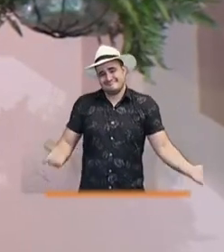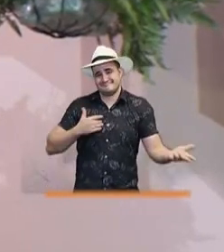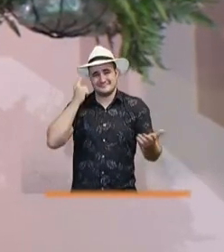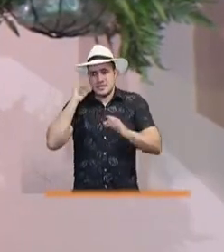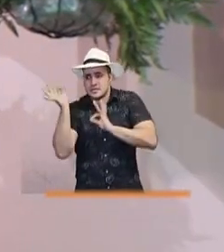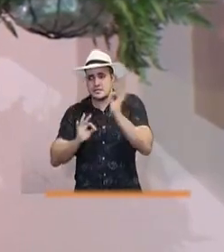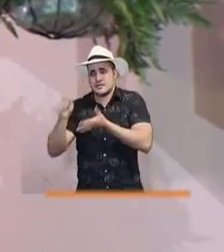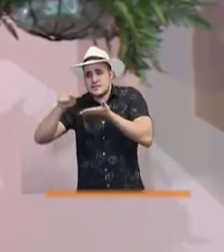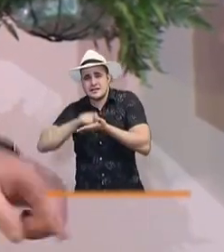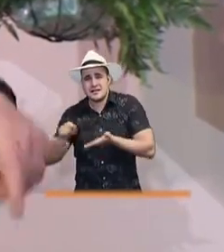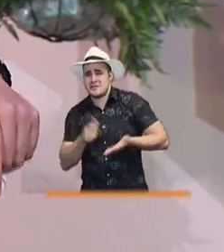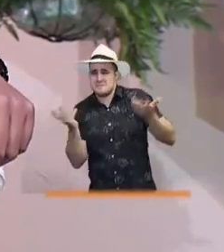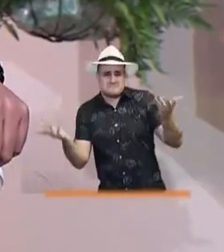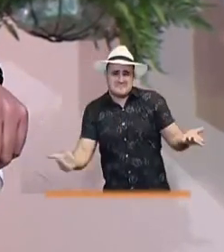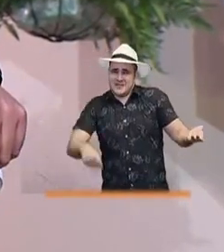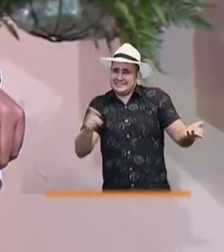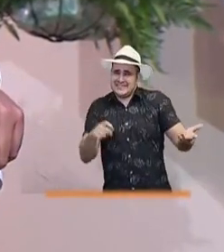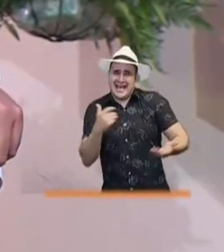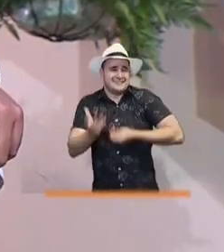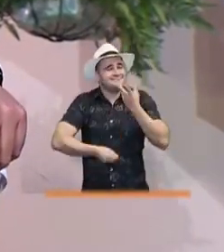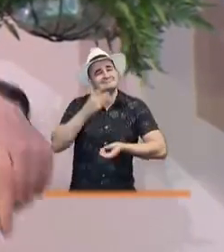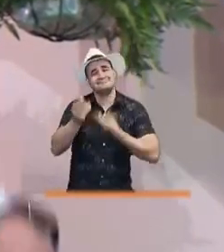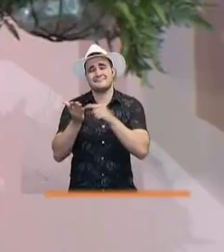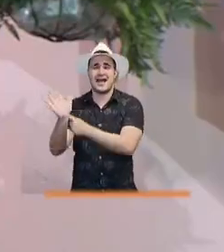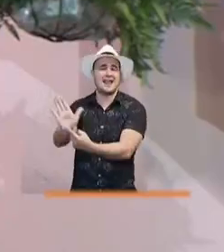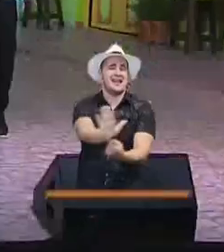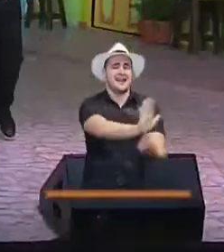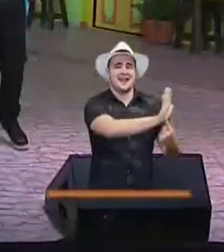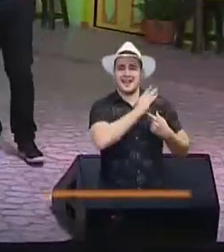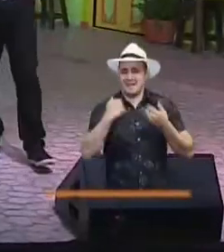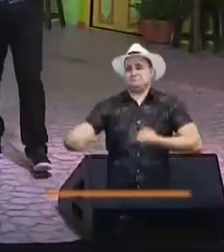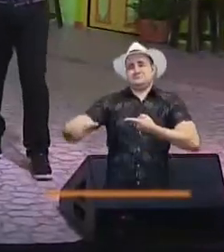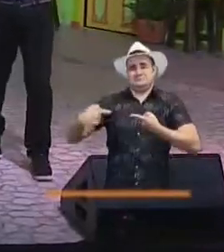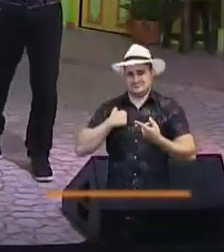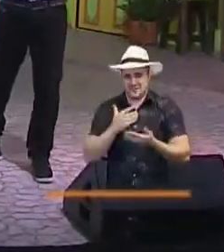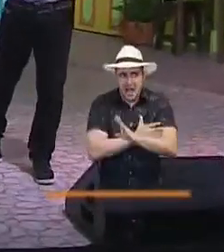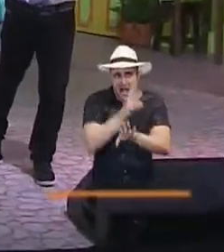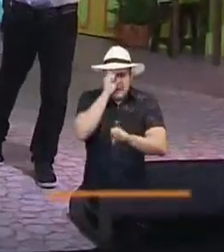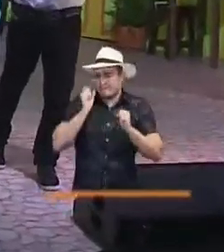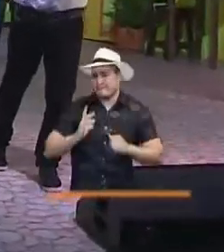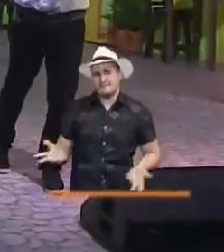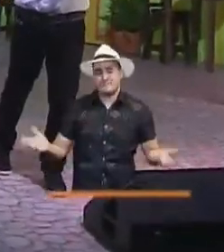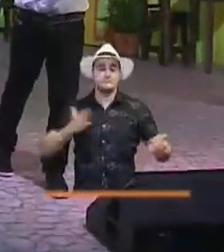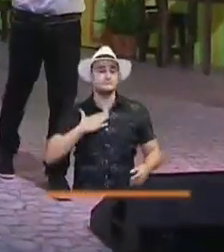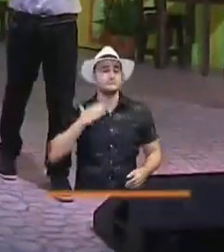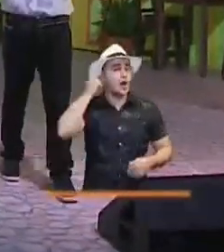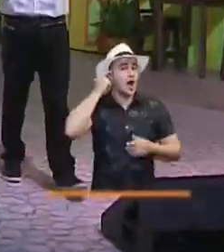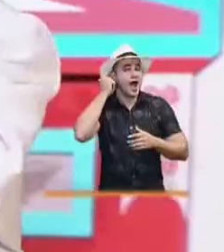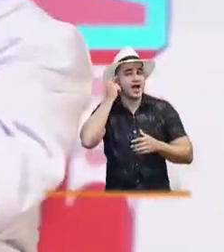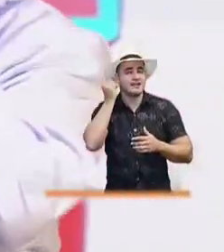necesito escribirlas pa' venir a esta batalla. Mi mente es como un